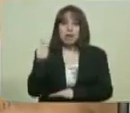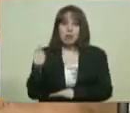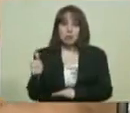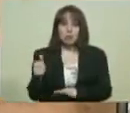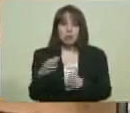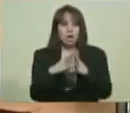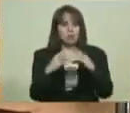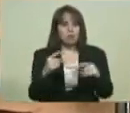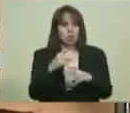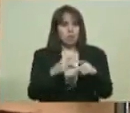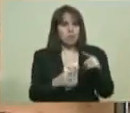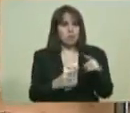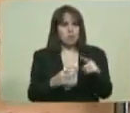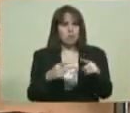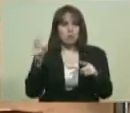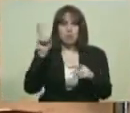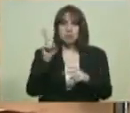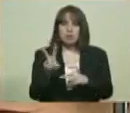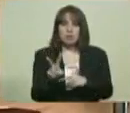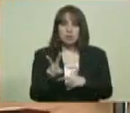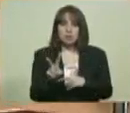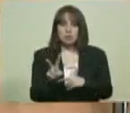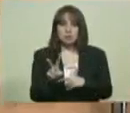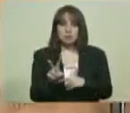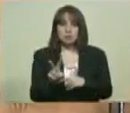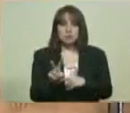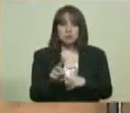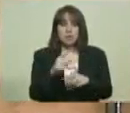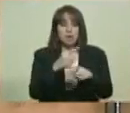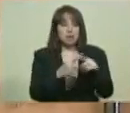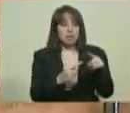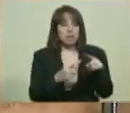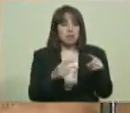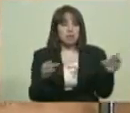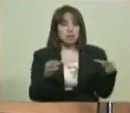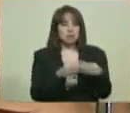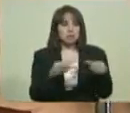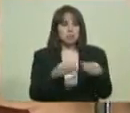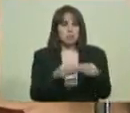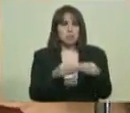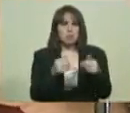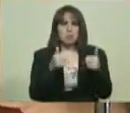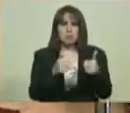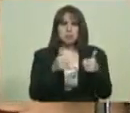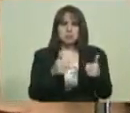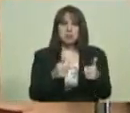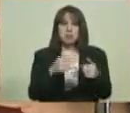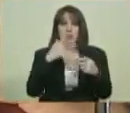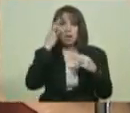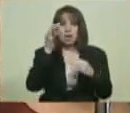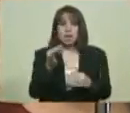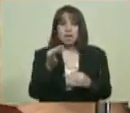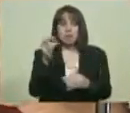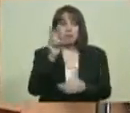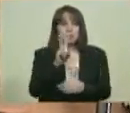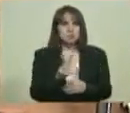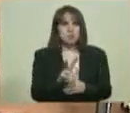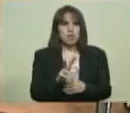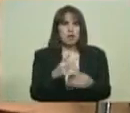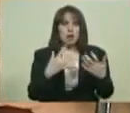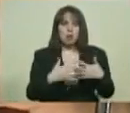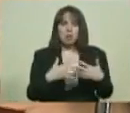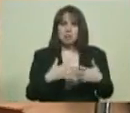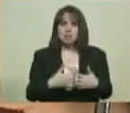la clase media venezolana, la clase media positiva, productiva, que cree en Venezuela, a la clase